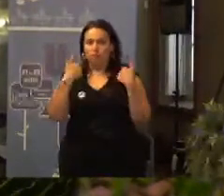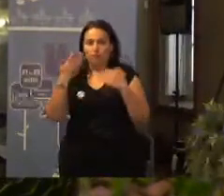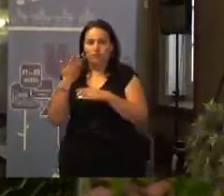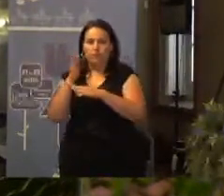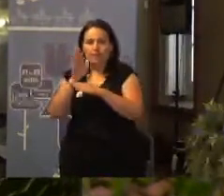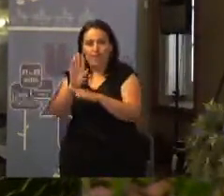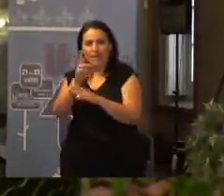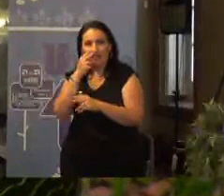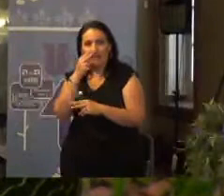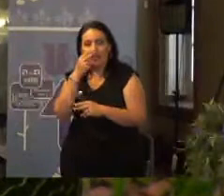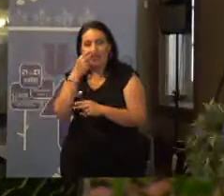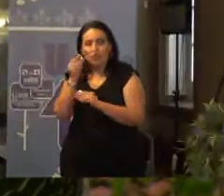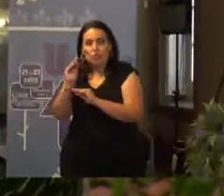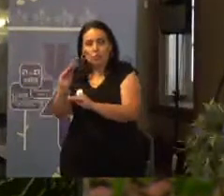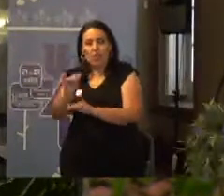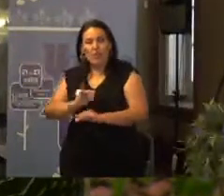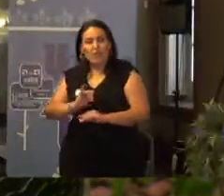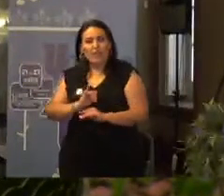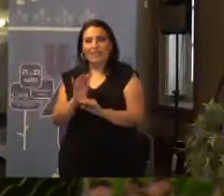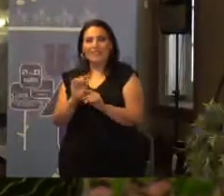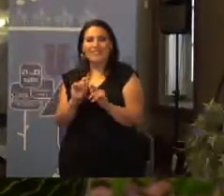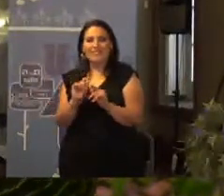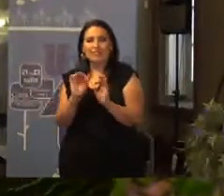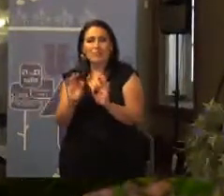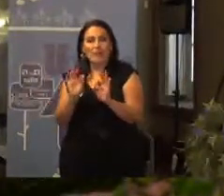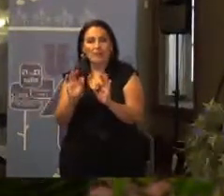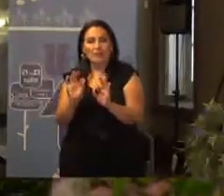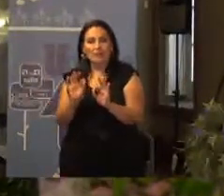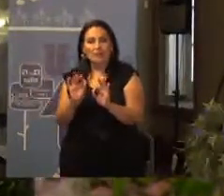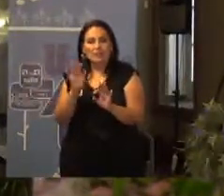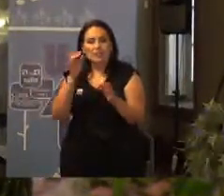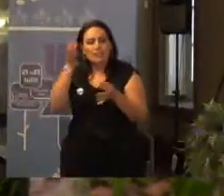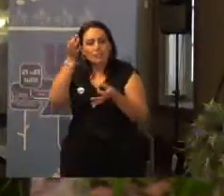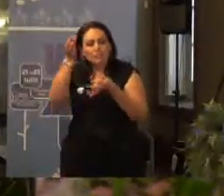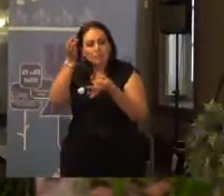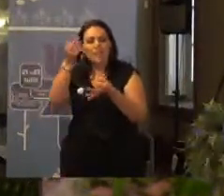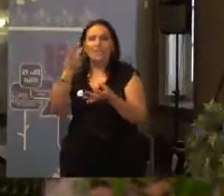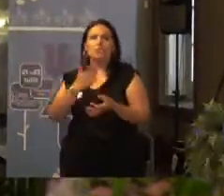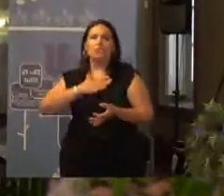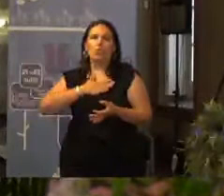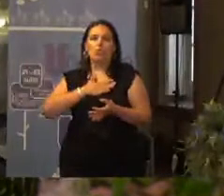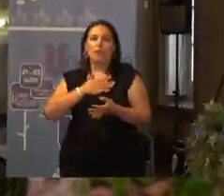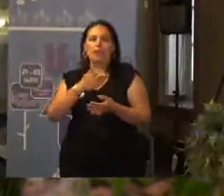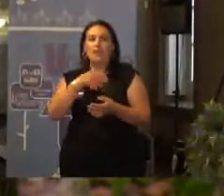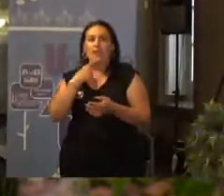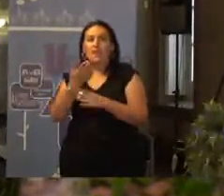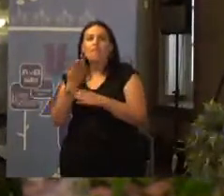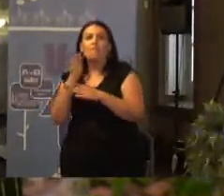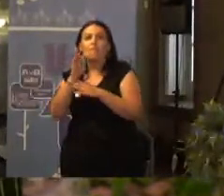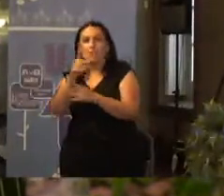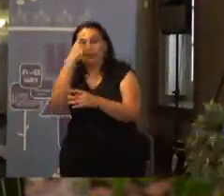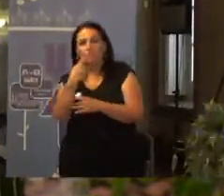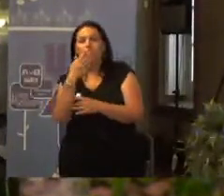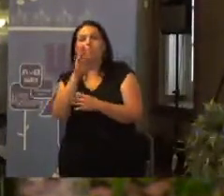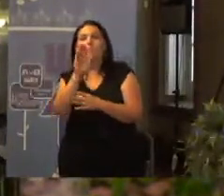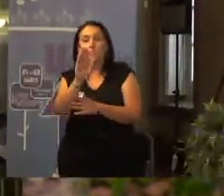seus intereses, a súa identidade é específica, é propia. É dicir, represéntase tendo en fronte aos movementos,